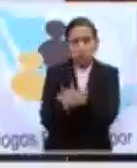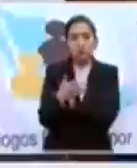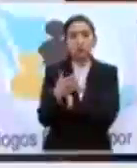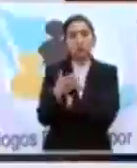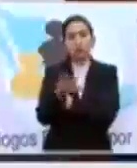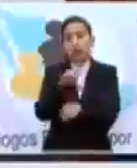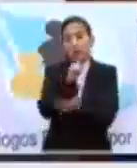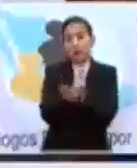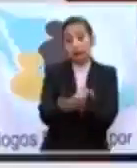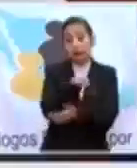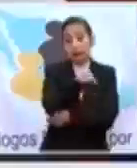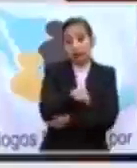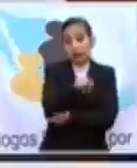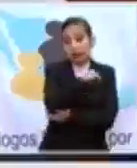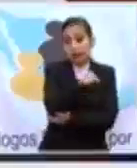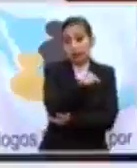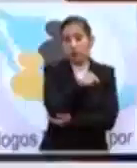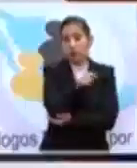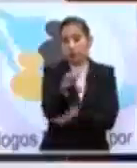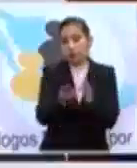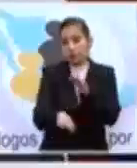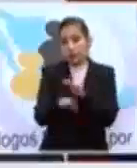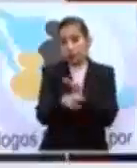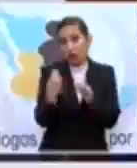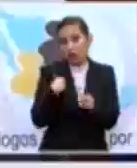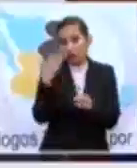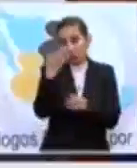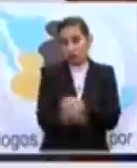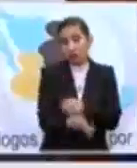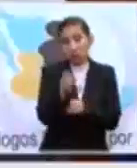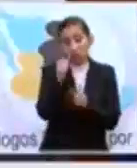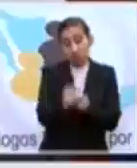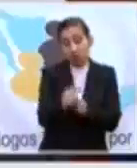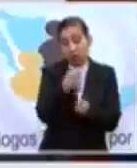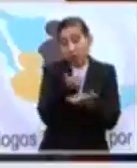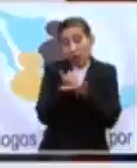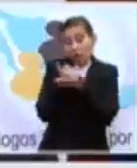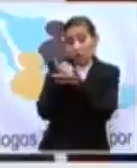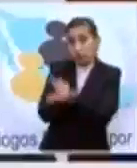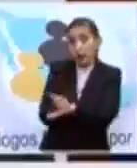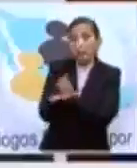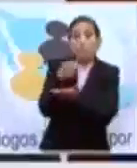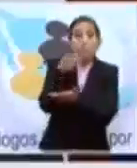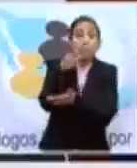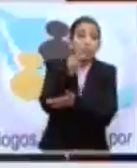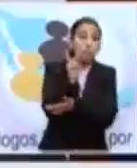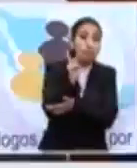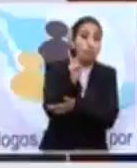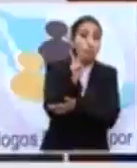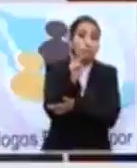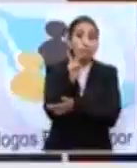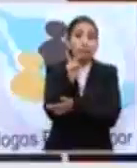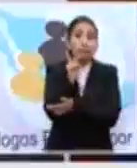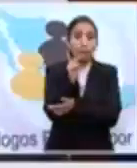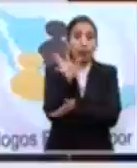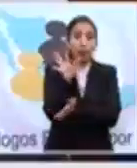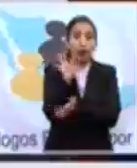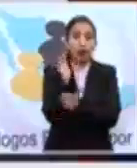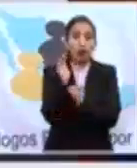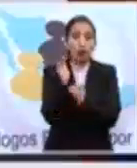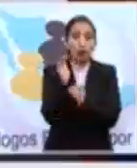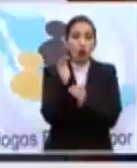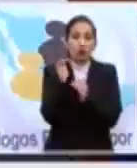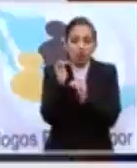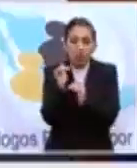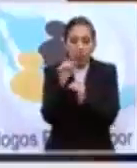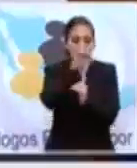reformas legales estructurales que hemos tenido seguramente nos ayudarán, pero que nos detienen